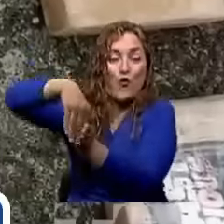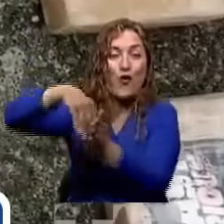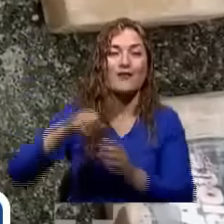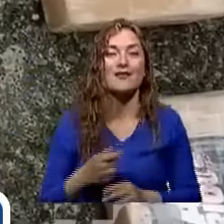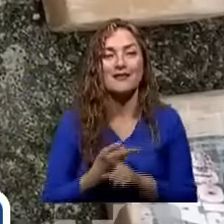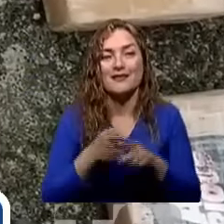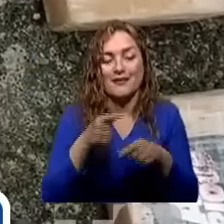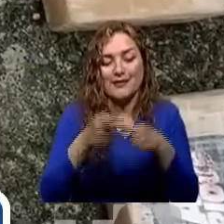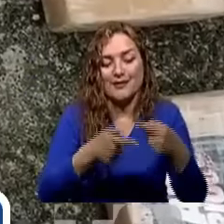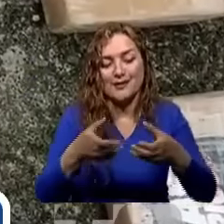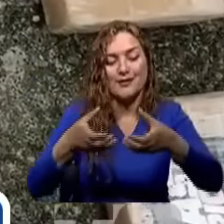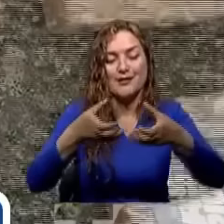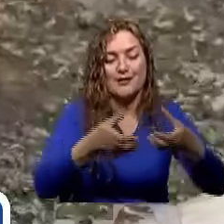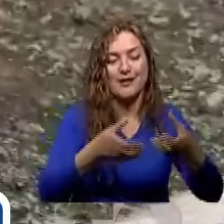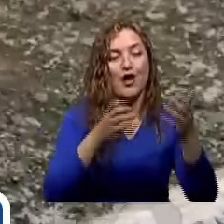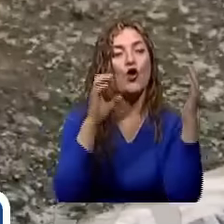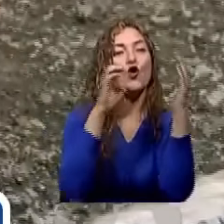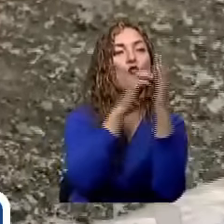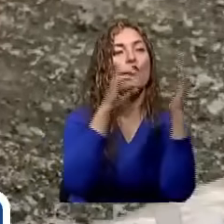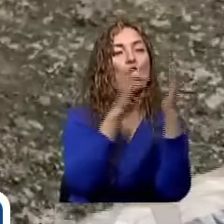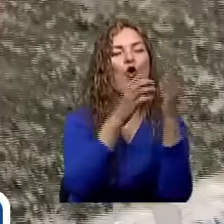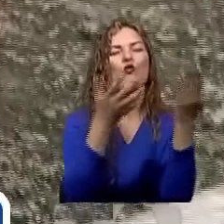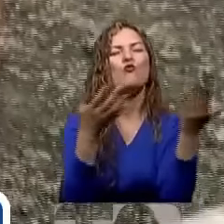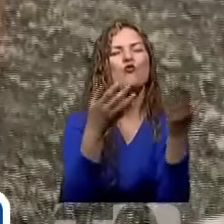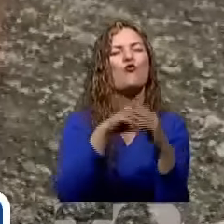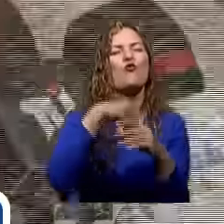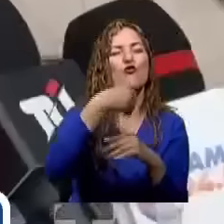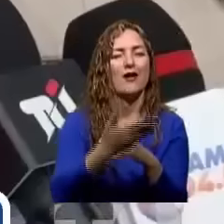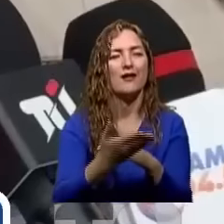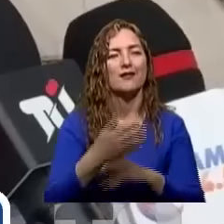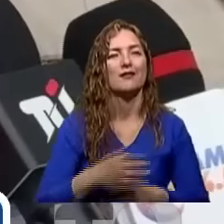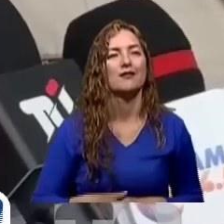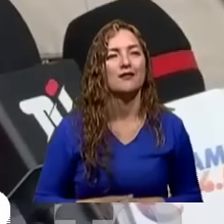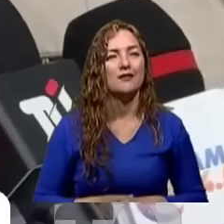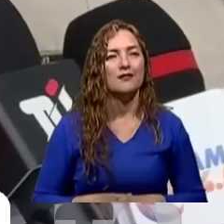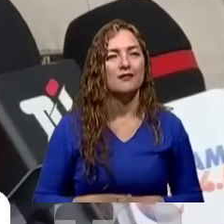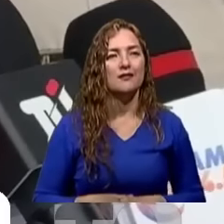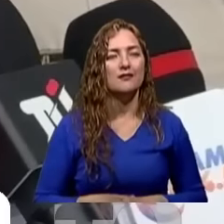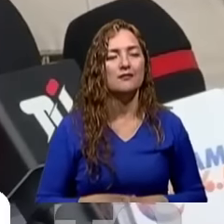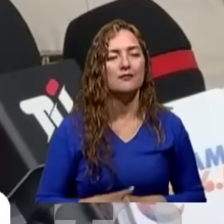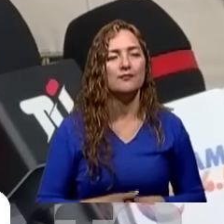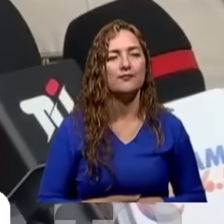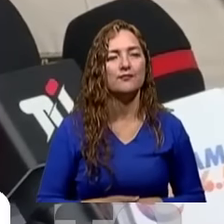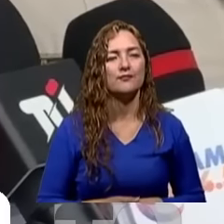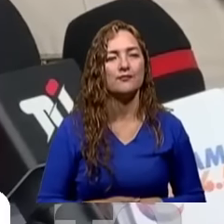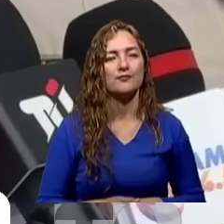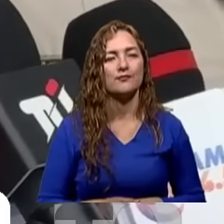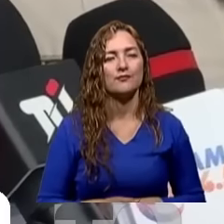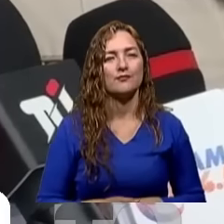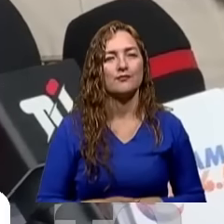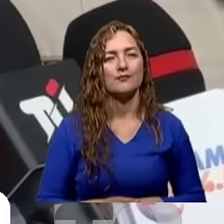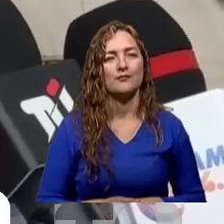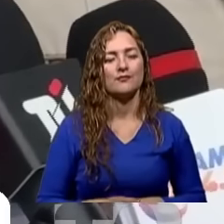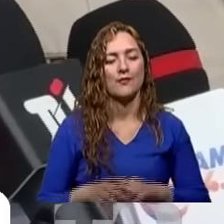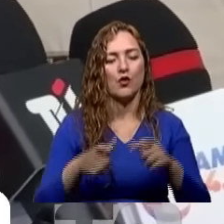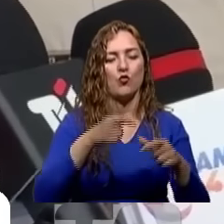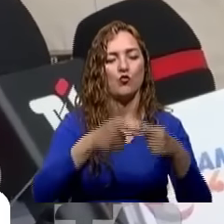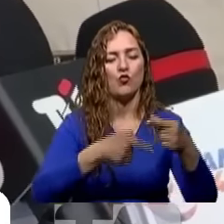anteriores, estos paquetes estaban marcados con logos en la parte externa. Las dosis se aproxima que sería